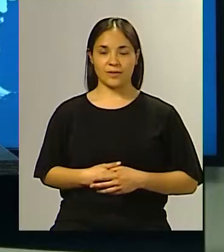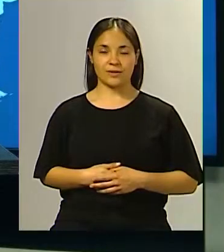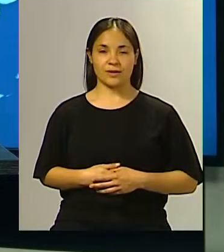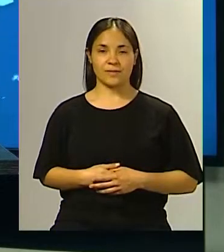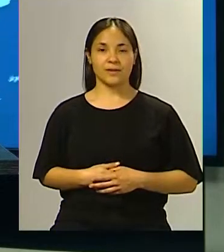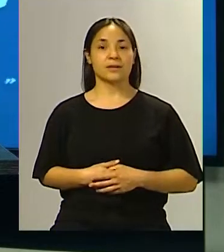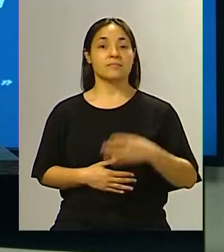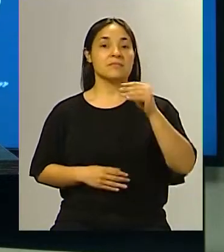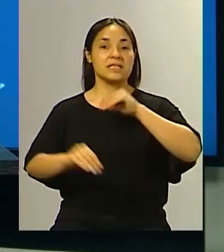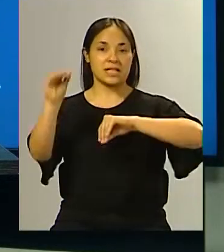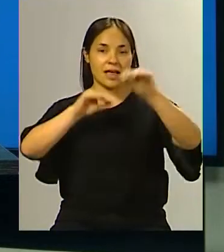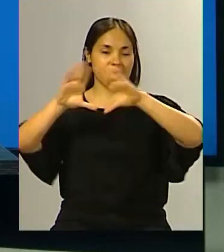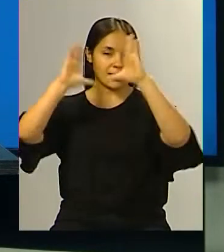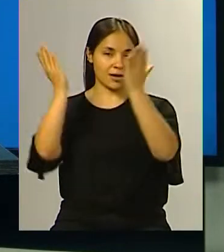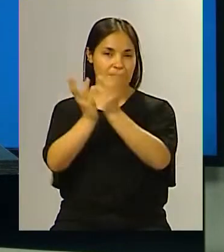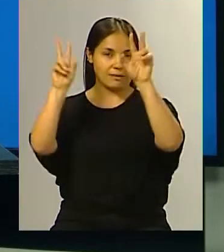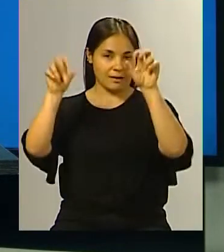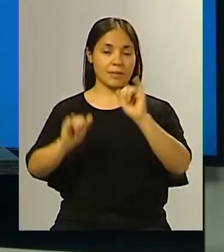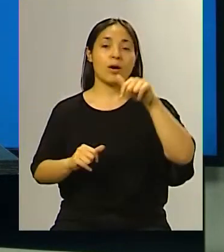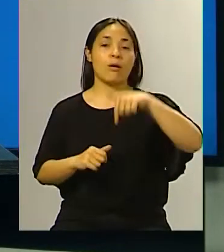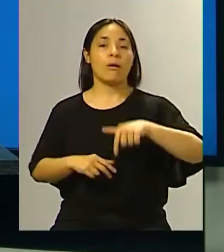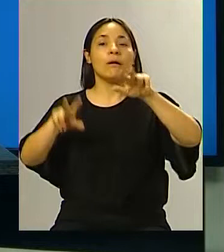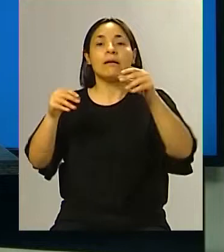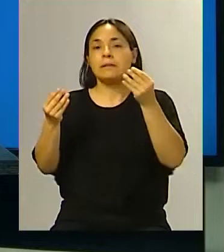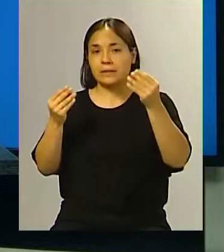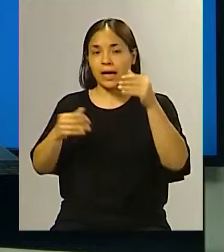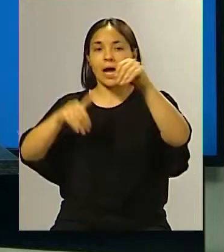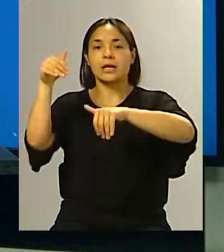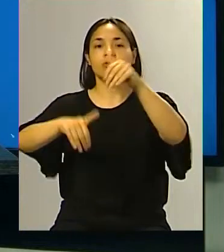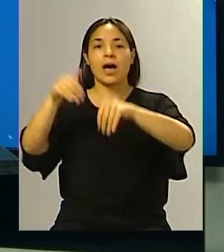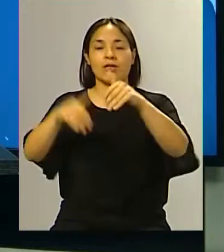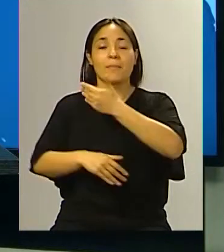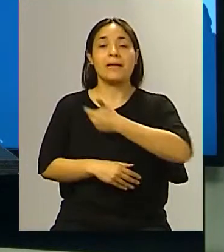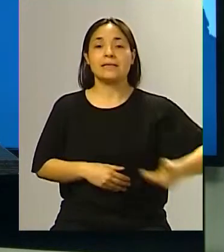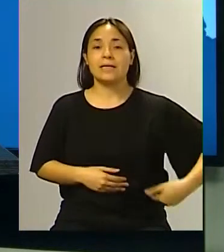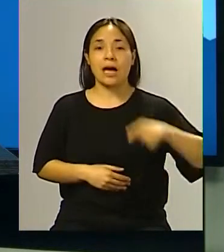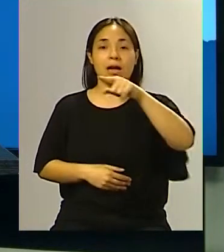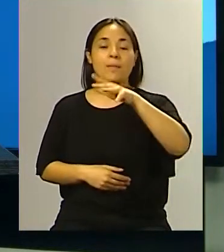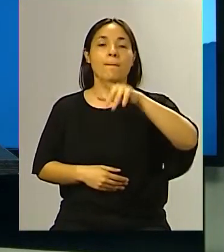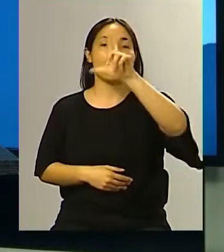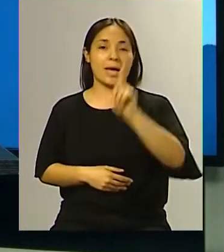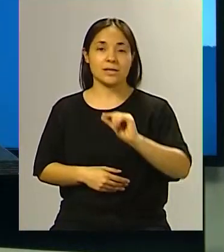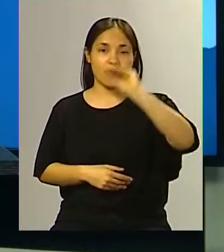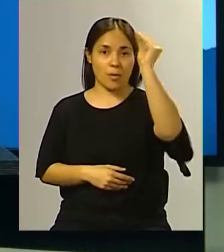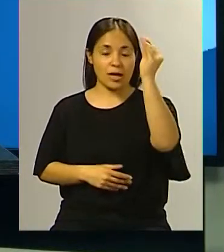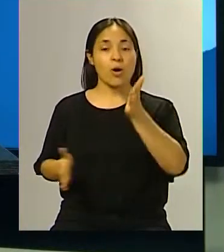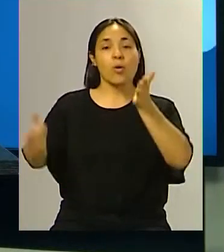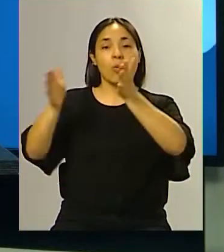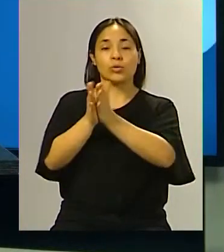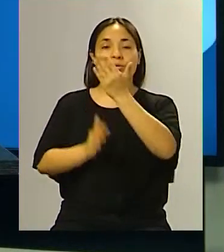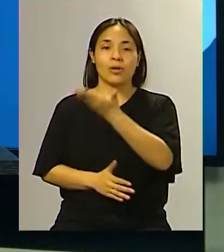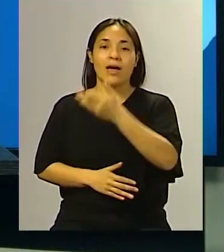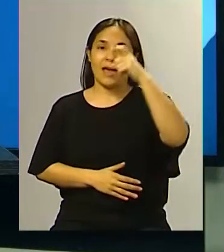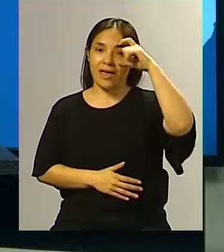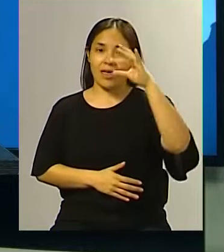Seguimos en Chat Internacional y hoy nos ocupamos del resultado de las elecciones presidenciales en Brasil. Lo hacemos con Eduardo Tagliani, que